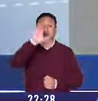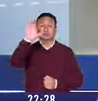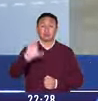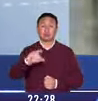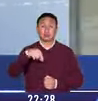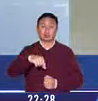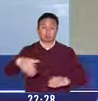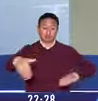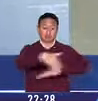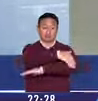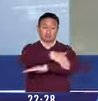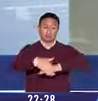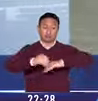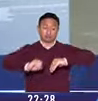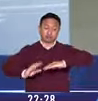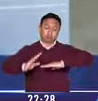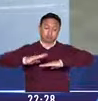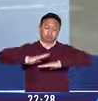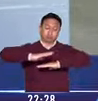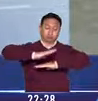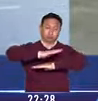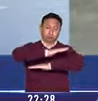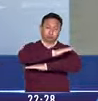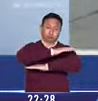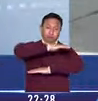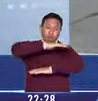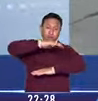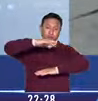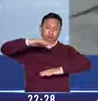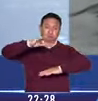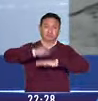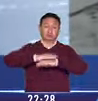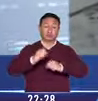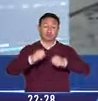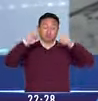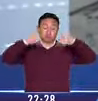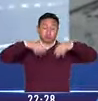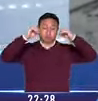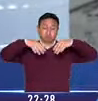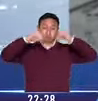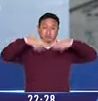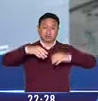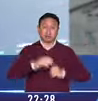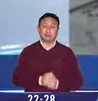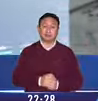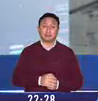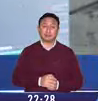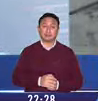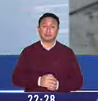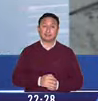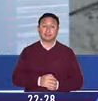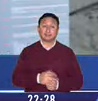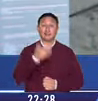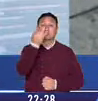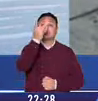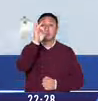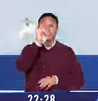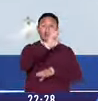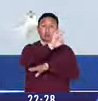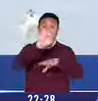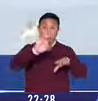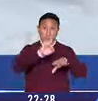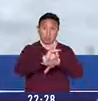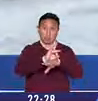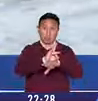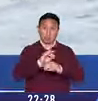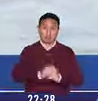sus calles resultaron inundadas, producto del aguacero, que se extendió hasta 18 horas.